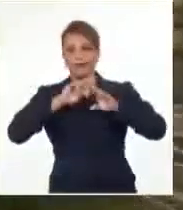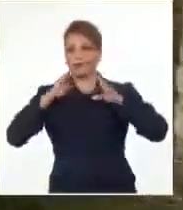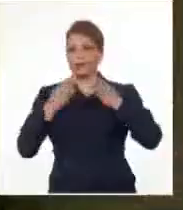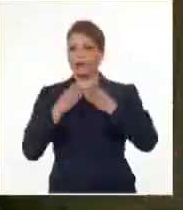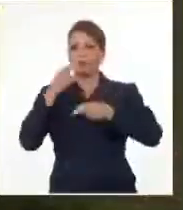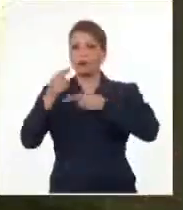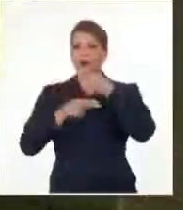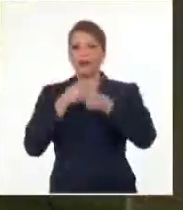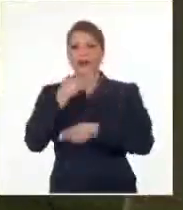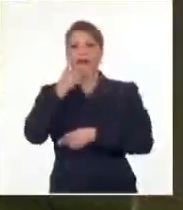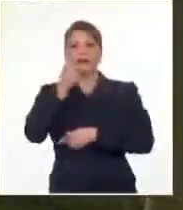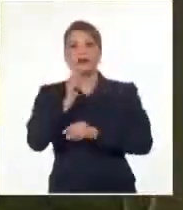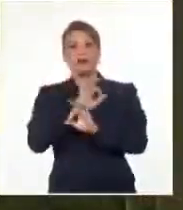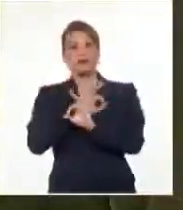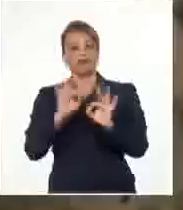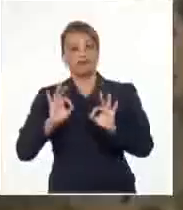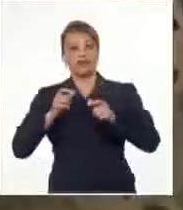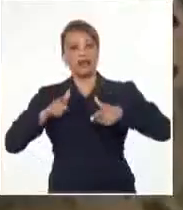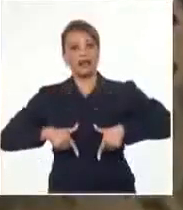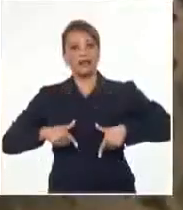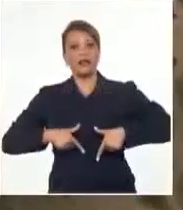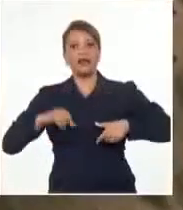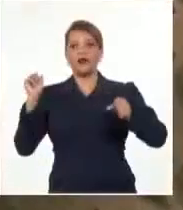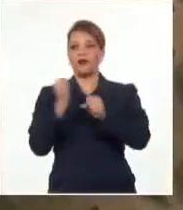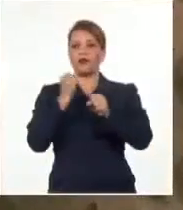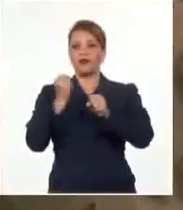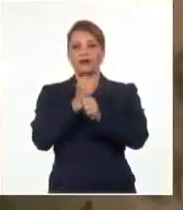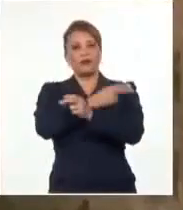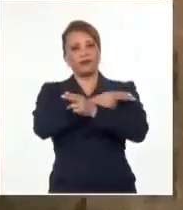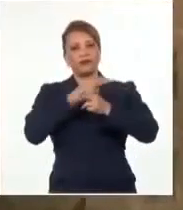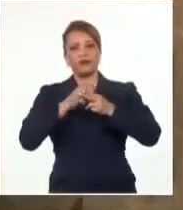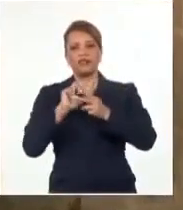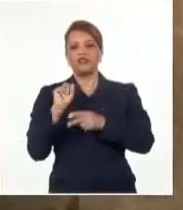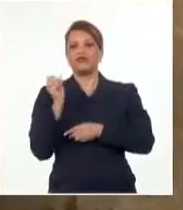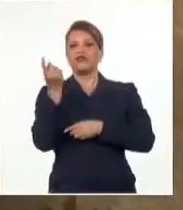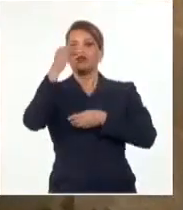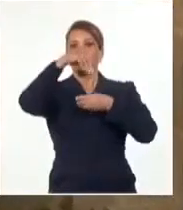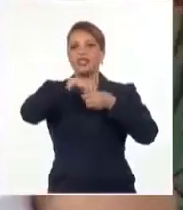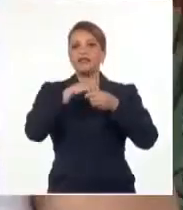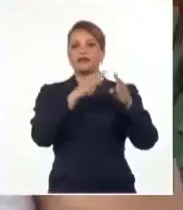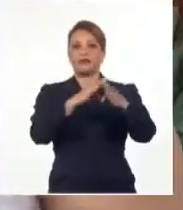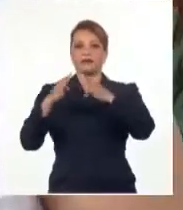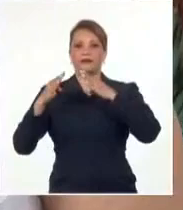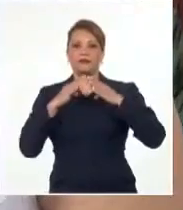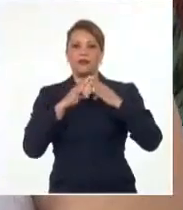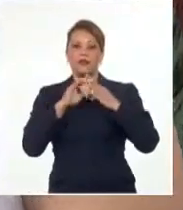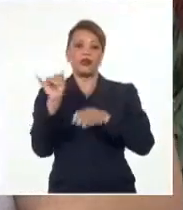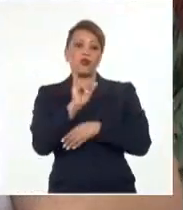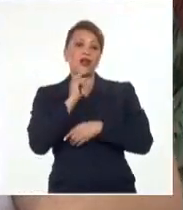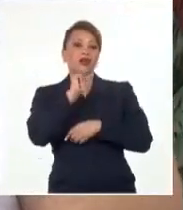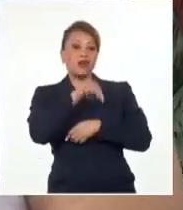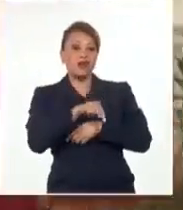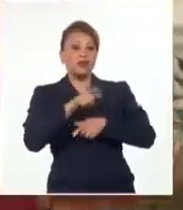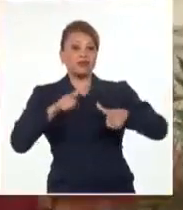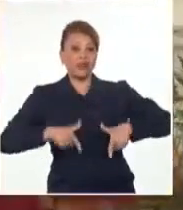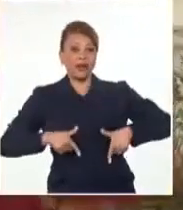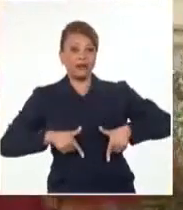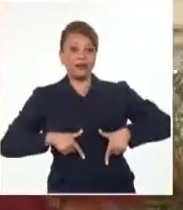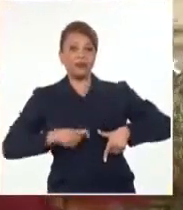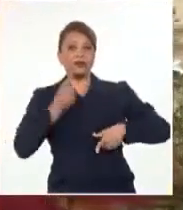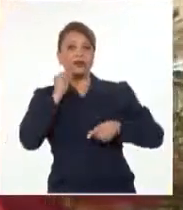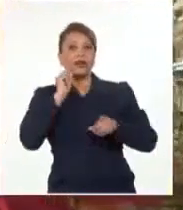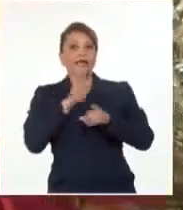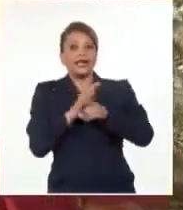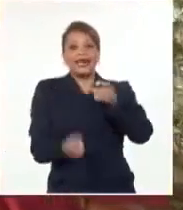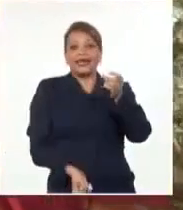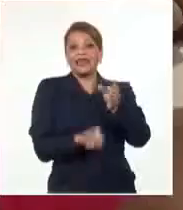de los candidatos con méritos de trabajo solo en su comunidad. Como los de hoy, candidatos nacidos del